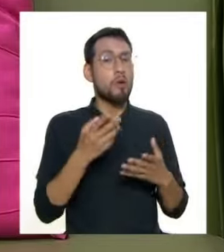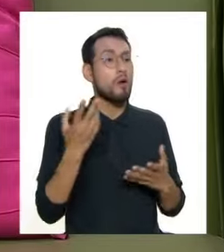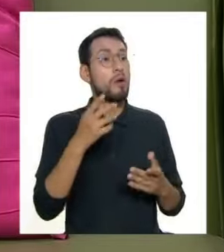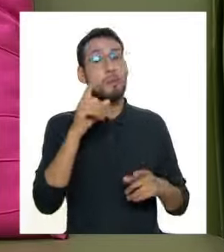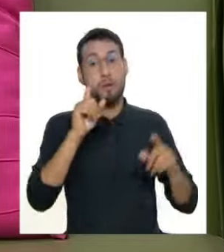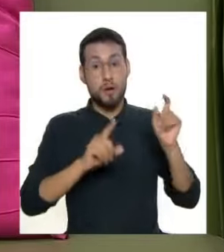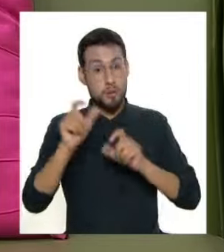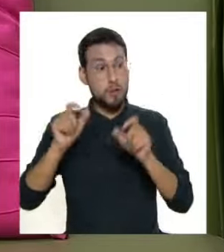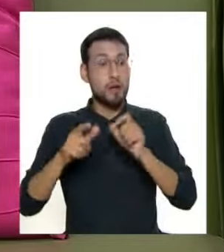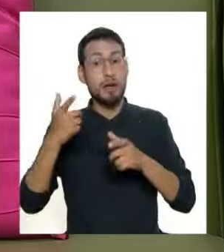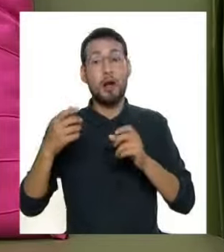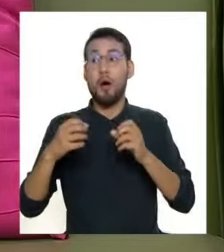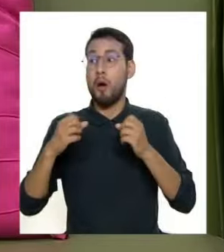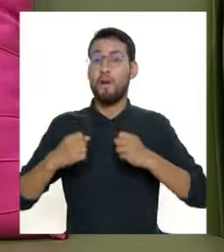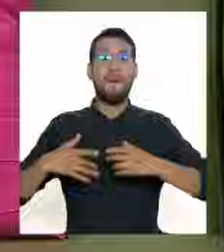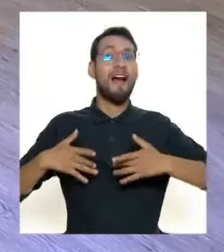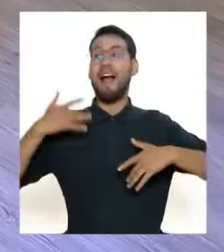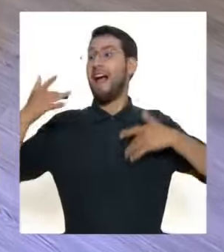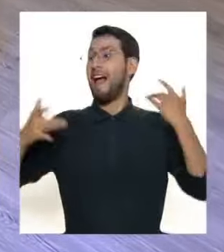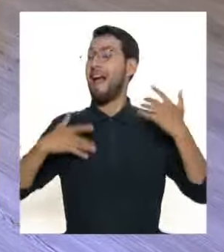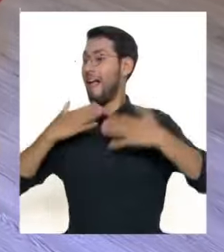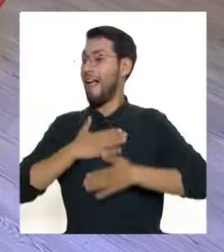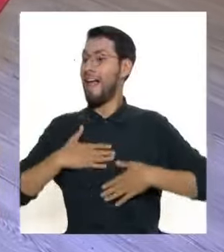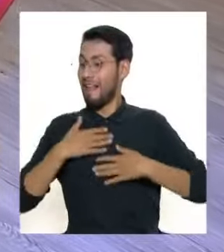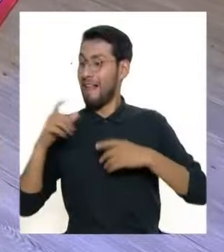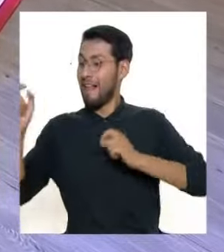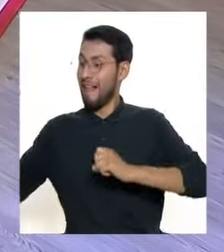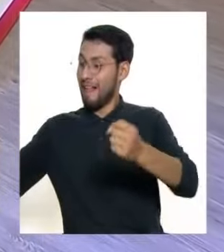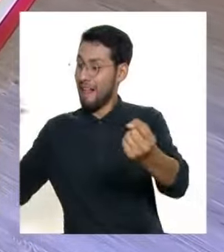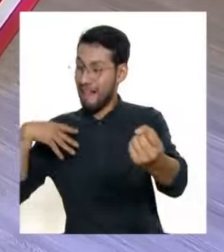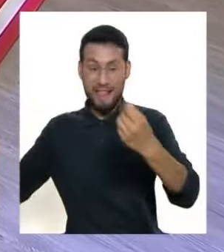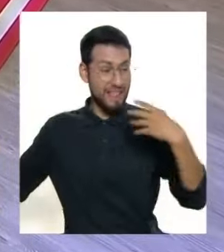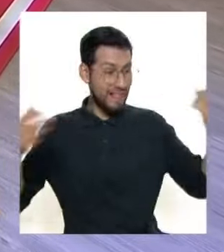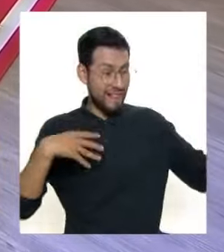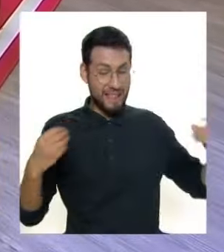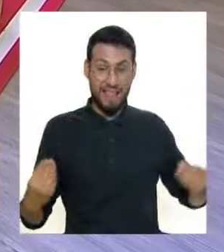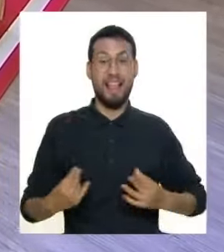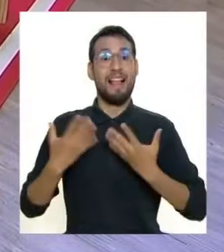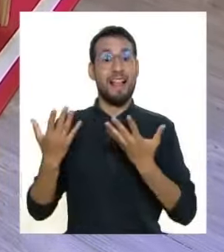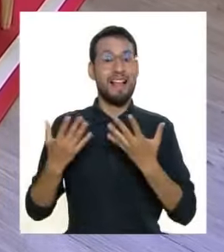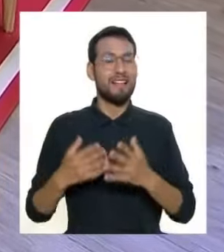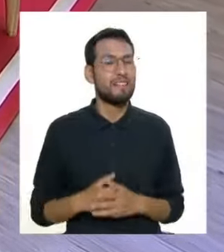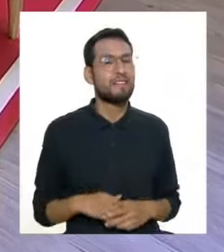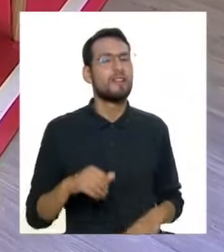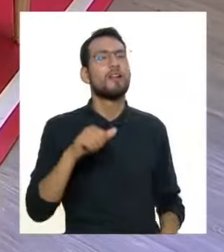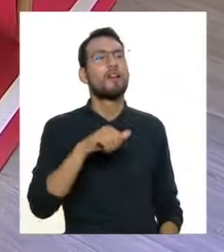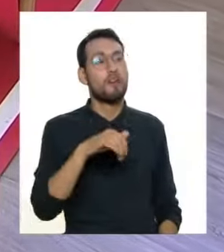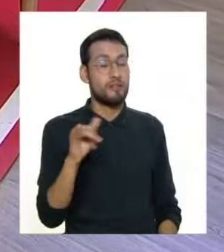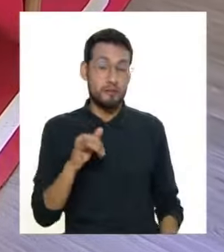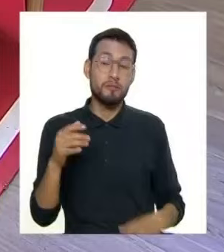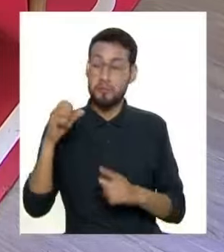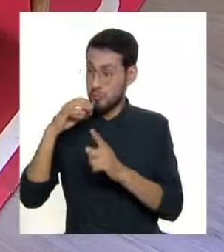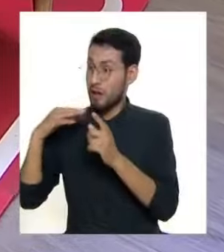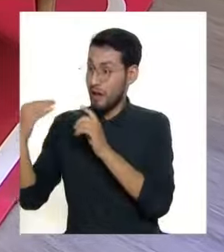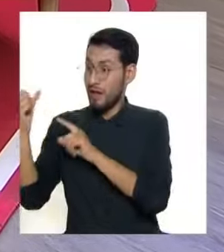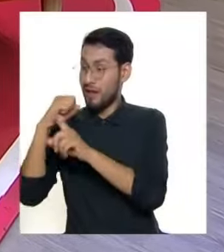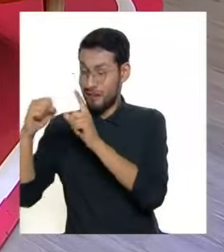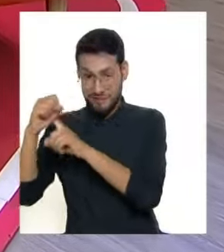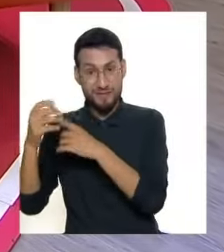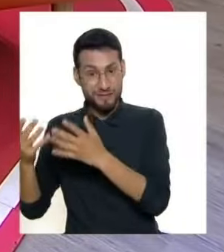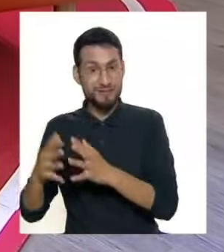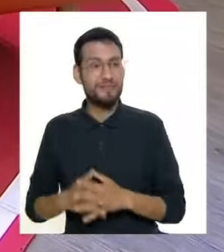Hay personas que son extrovertidas, que son complacidas más por lo que sucede en el entorno y porque socializan que porque